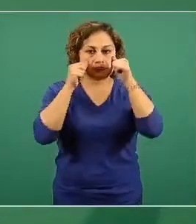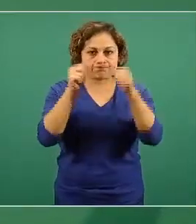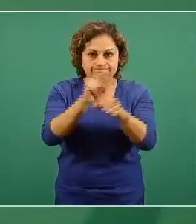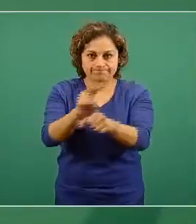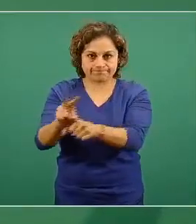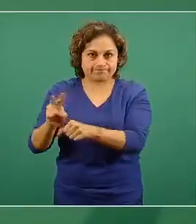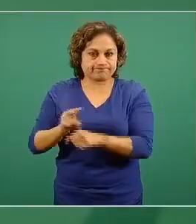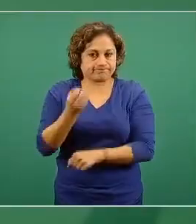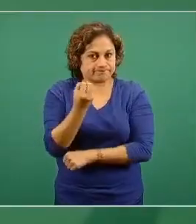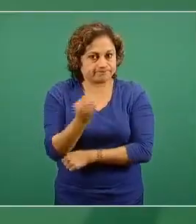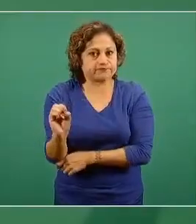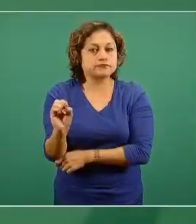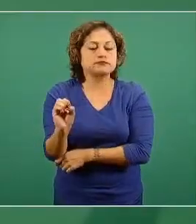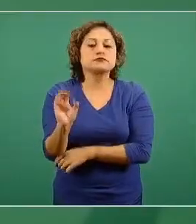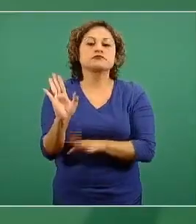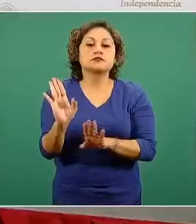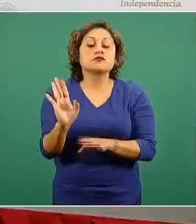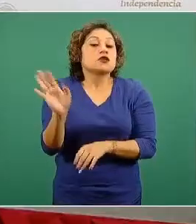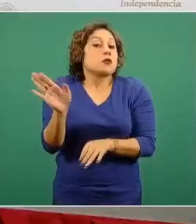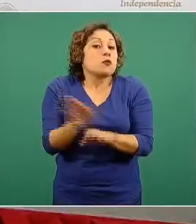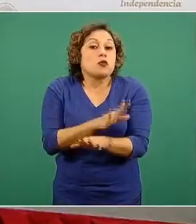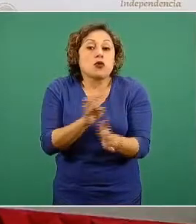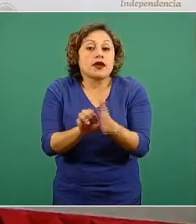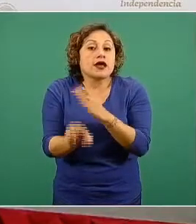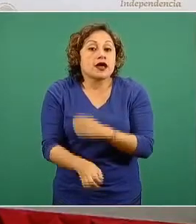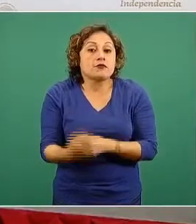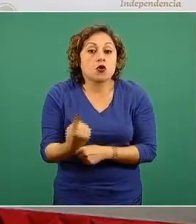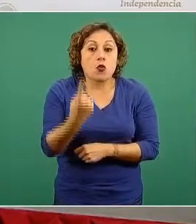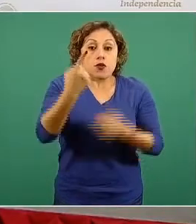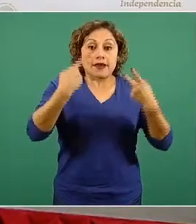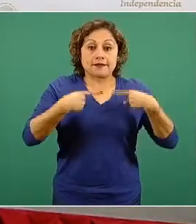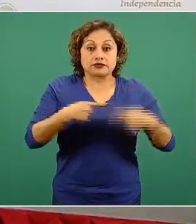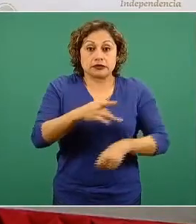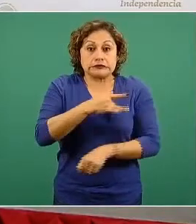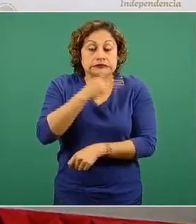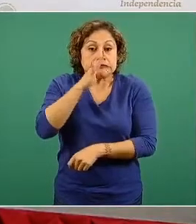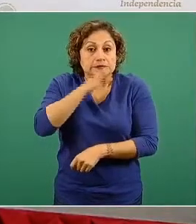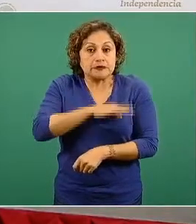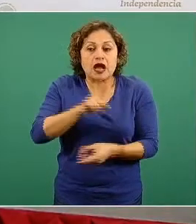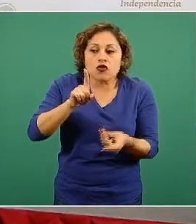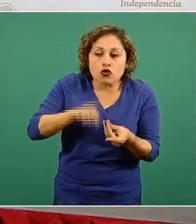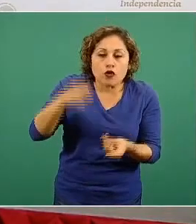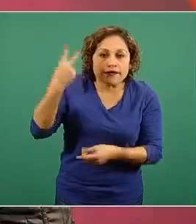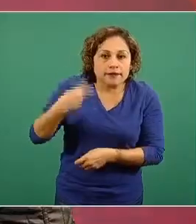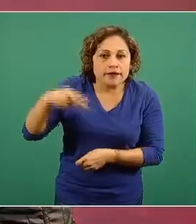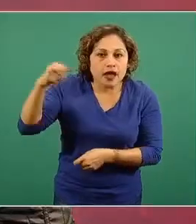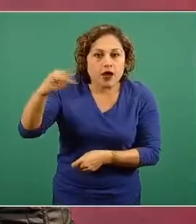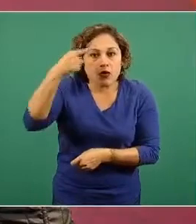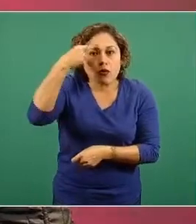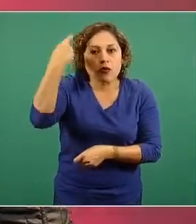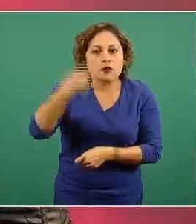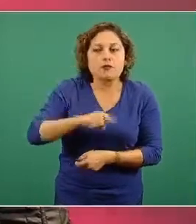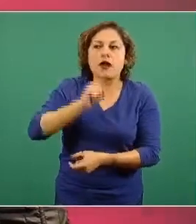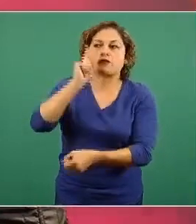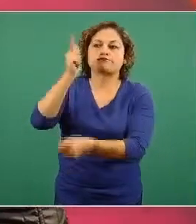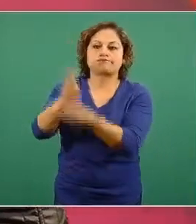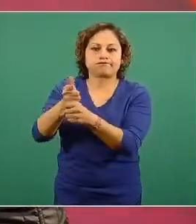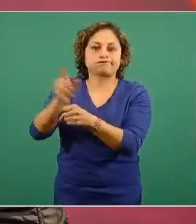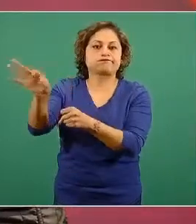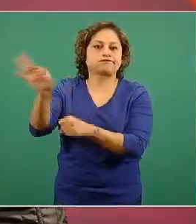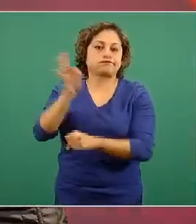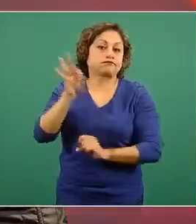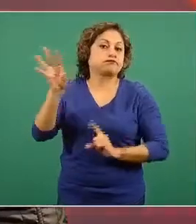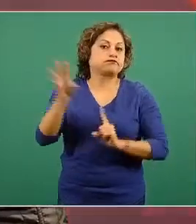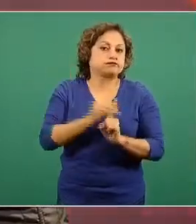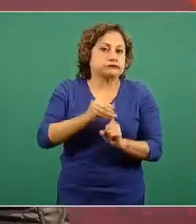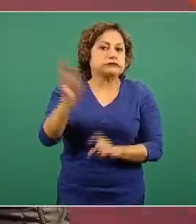antecedente de haber visitado países en los cuales se estaba reportando la presencia de esta nueva cepa para, al salir positivo, un resultado,